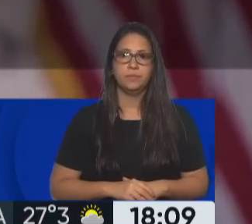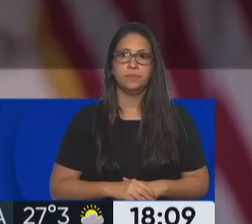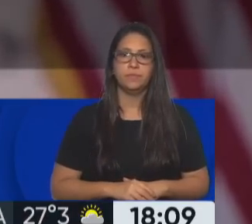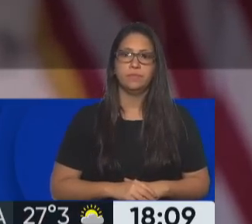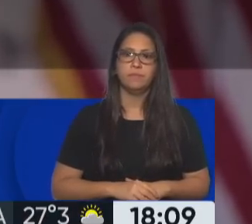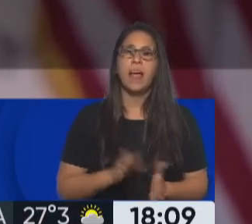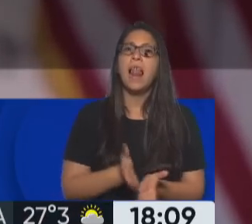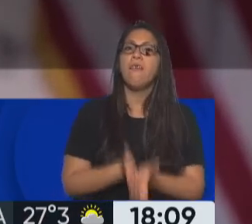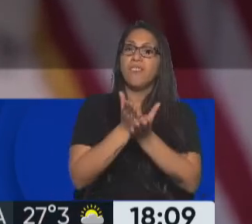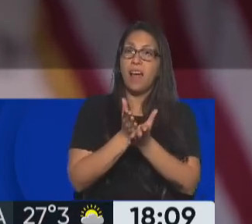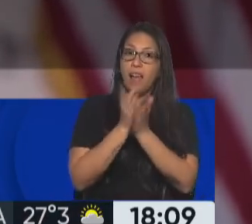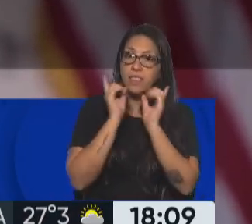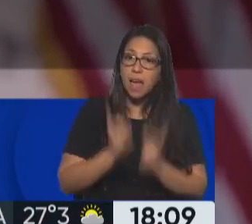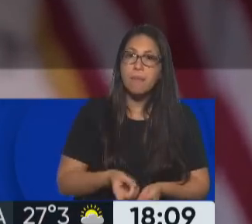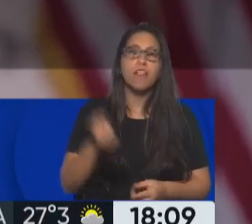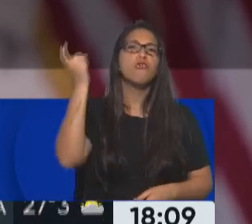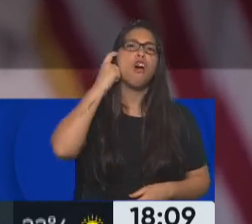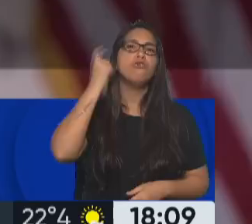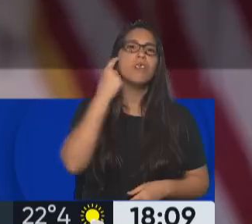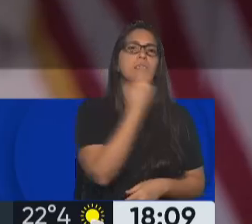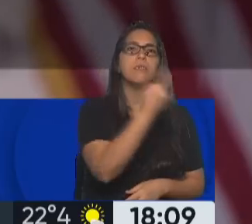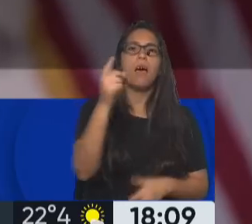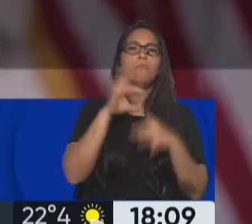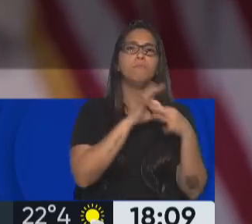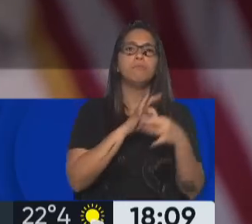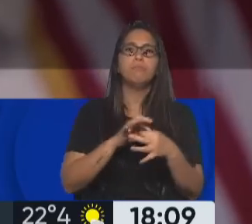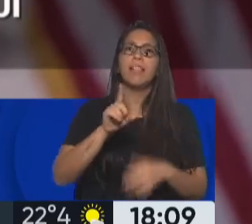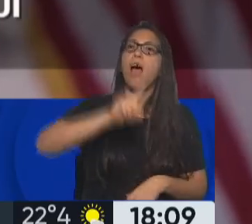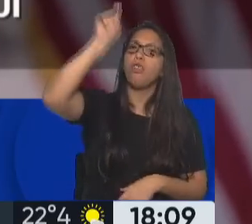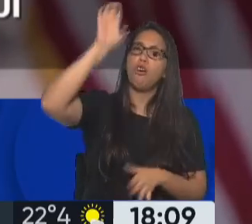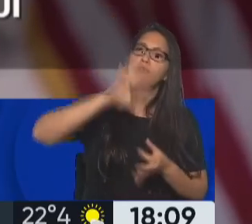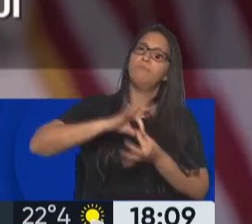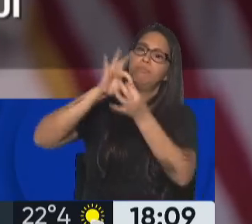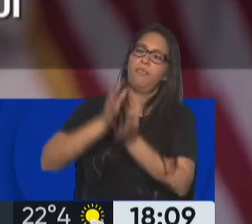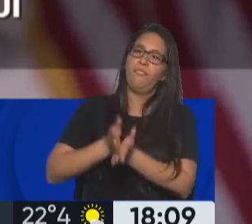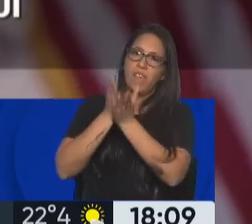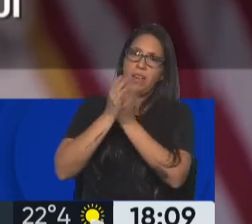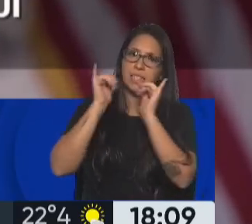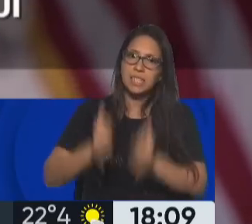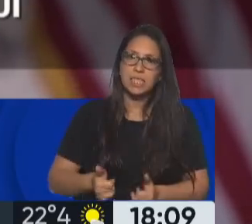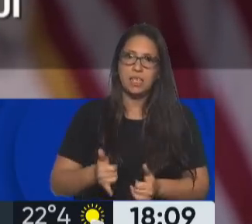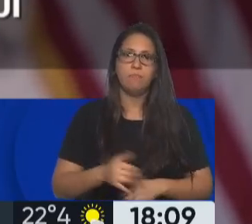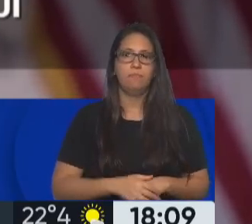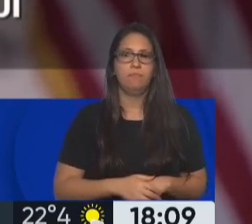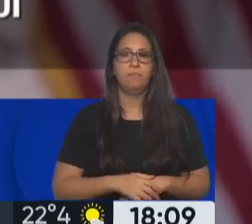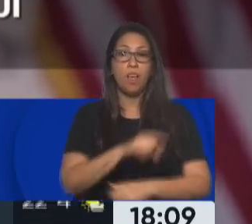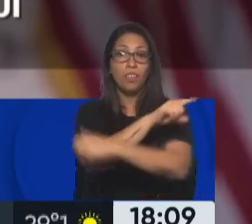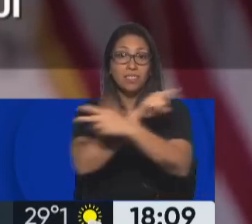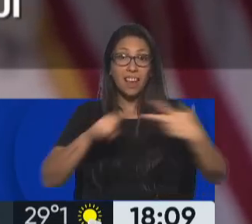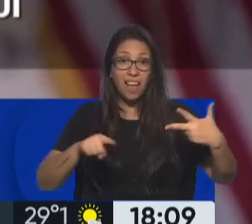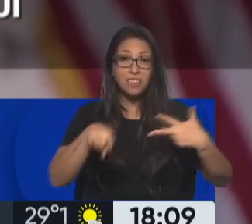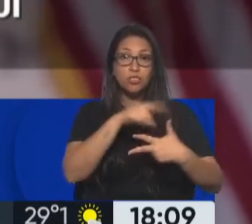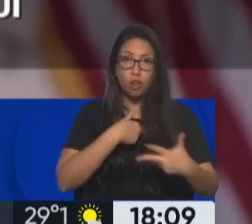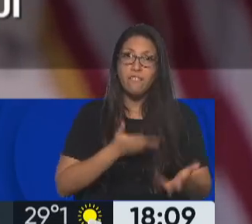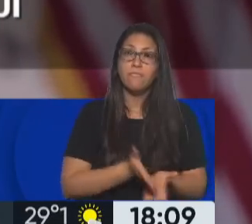And loyalty to our conscience and to our God. My allegiance to all three